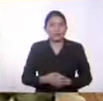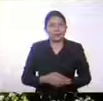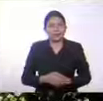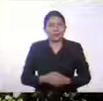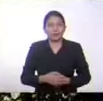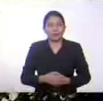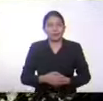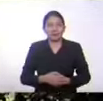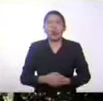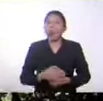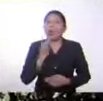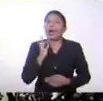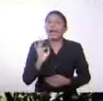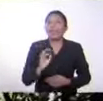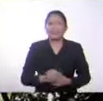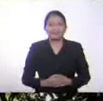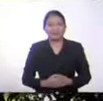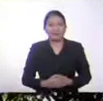¡Qué rico!